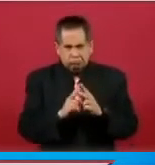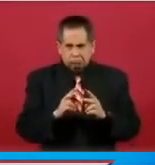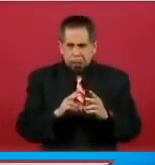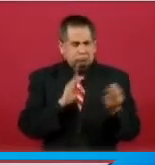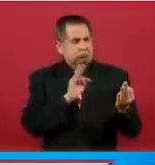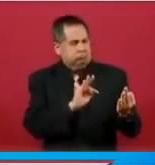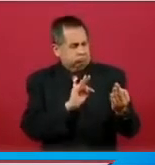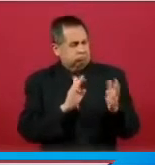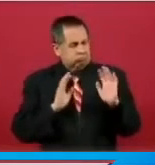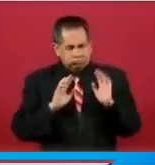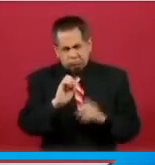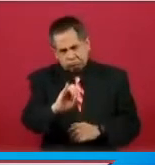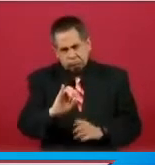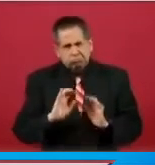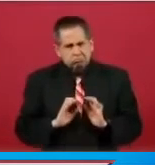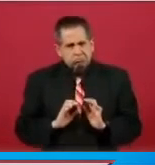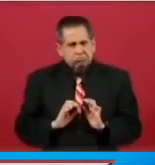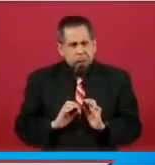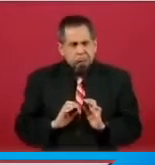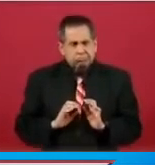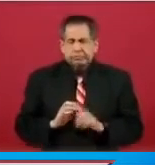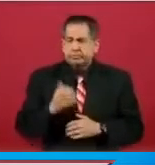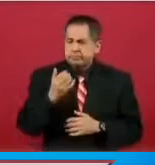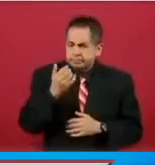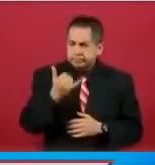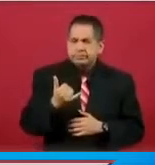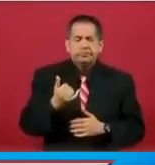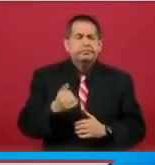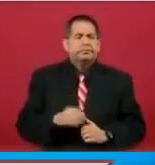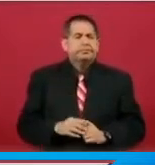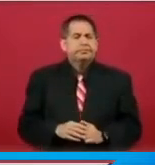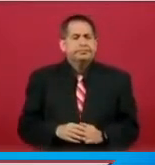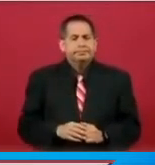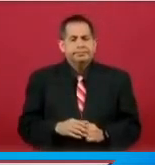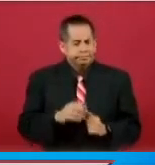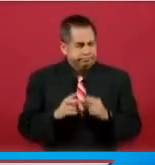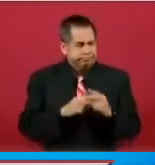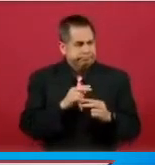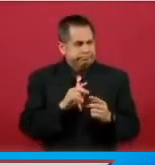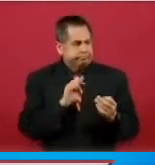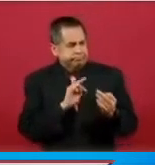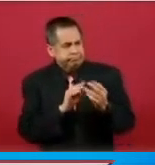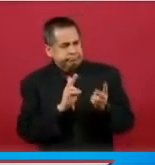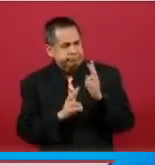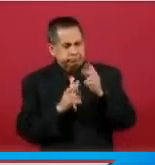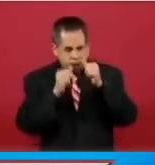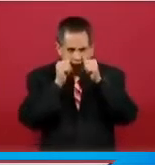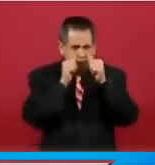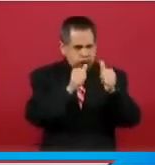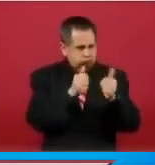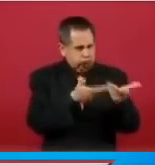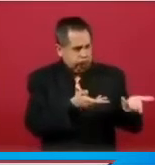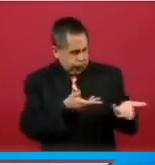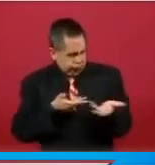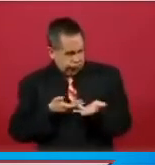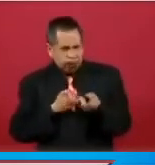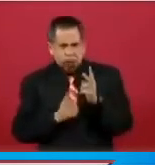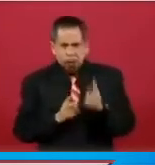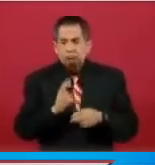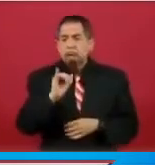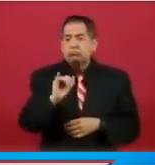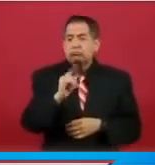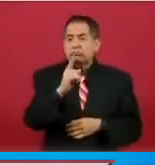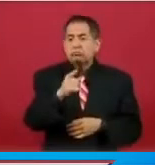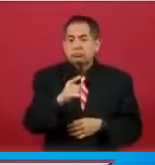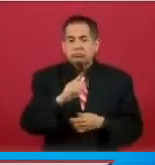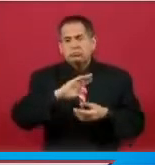de audiencia. El gobierno está abierto a la solicitud realizada por el director de la CRE y del INAI. Es un derecho y se les atenderá cuando la agenda